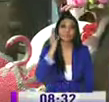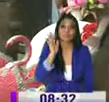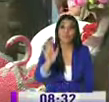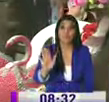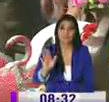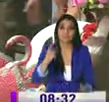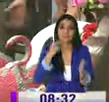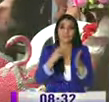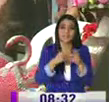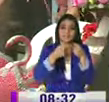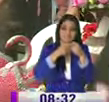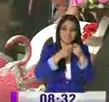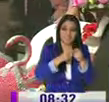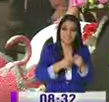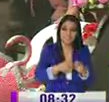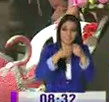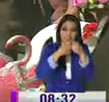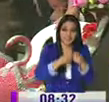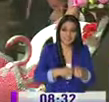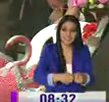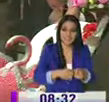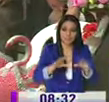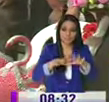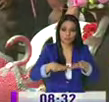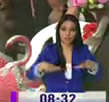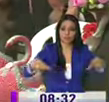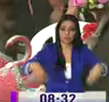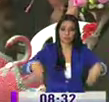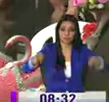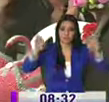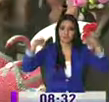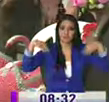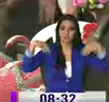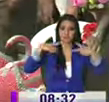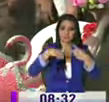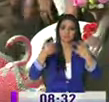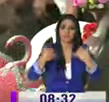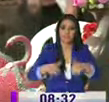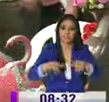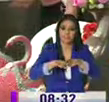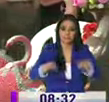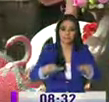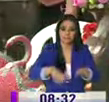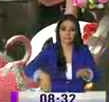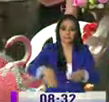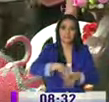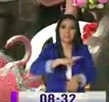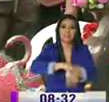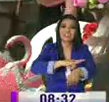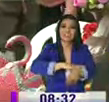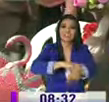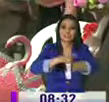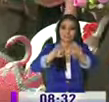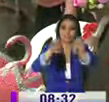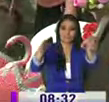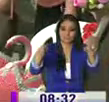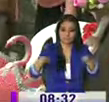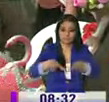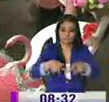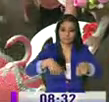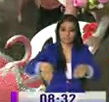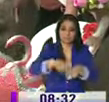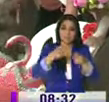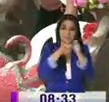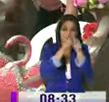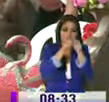tejidos tejidos a mano en este caso colchas hacen también esos juegos para los baños tenemos en origami que es lo bonito